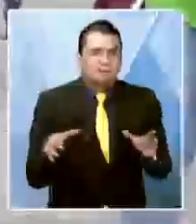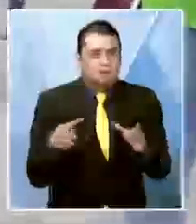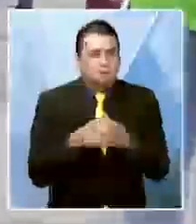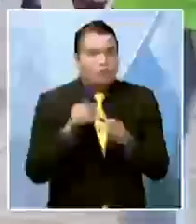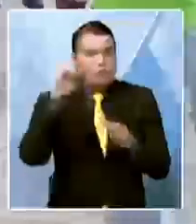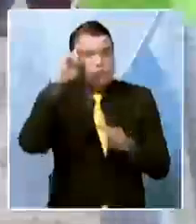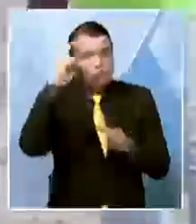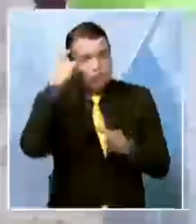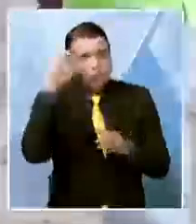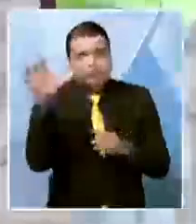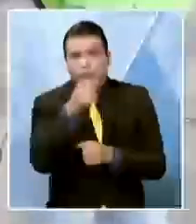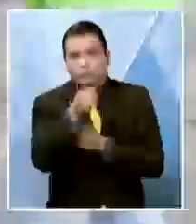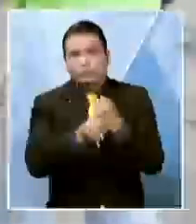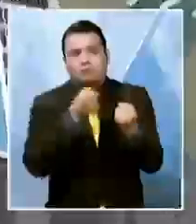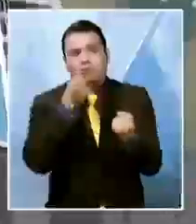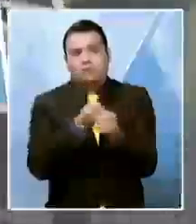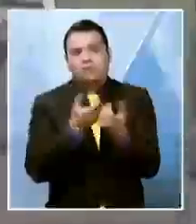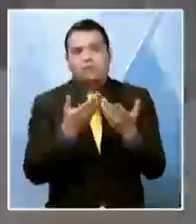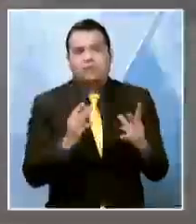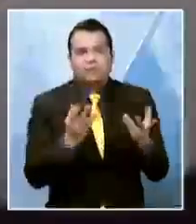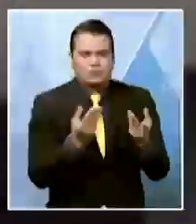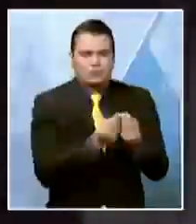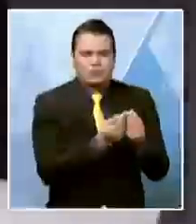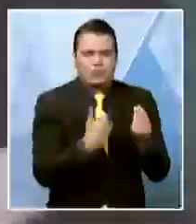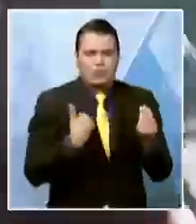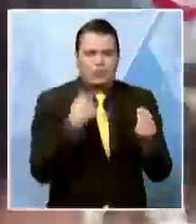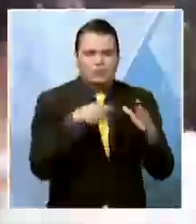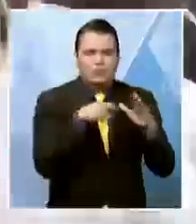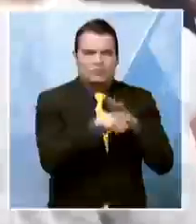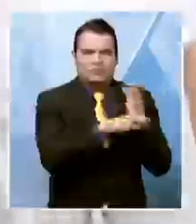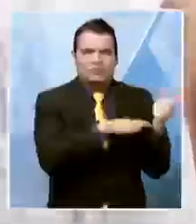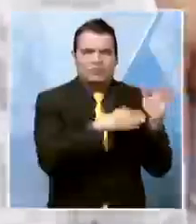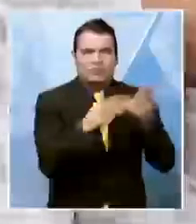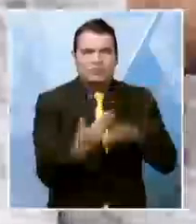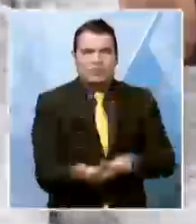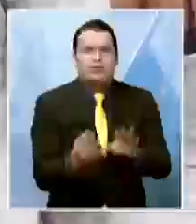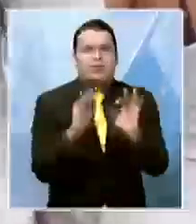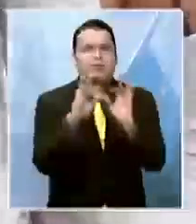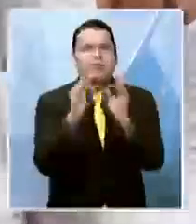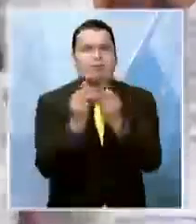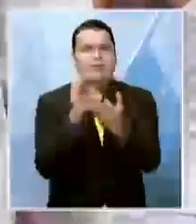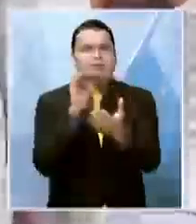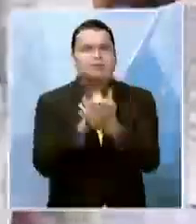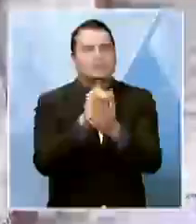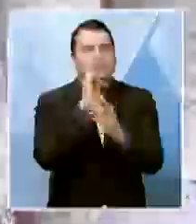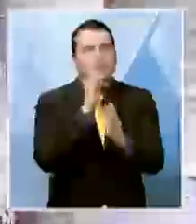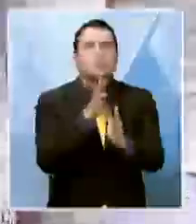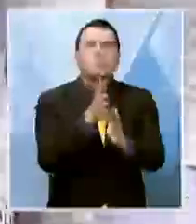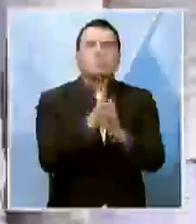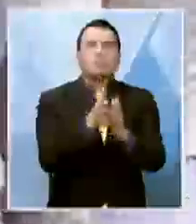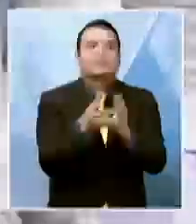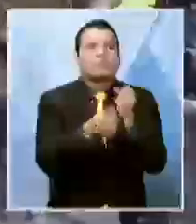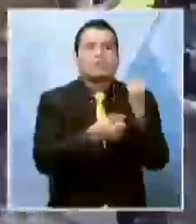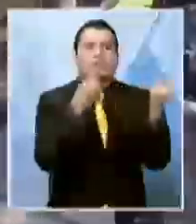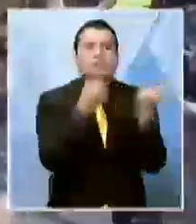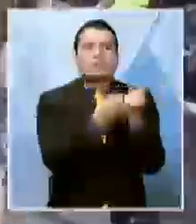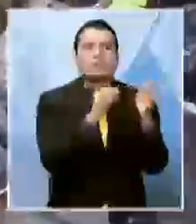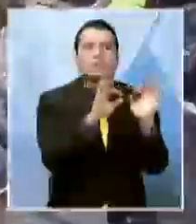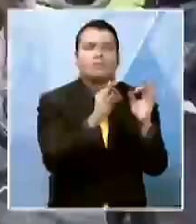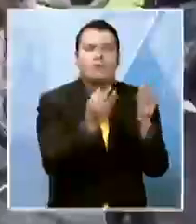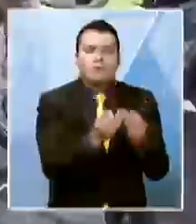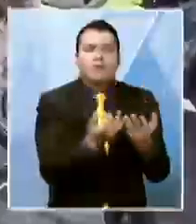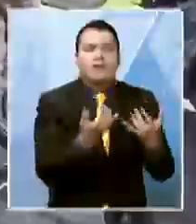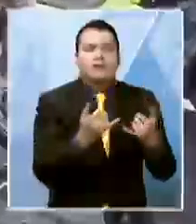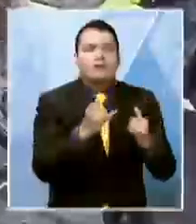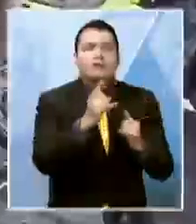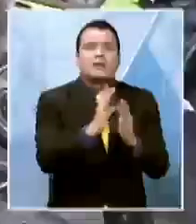institucionalidad. Con esta manifestación, familiares y amigos de los menores asesinados están pidiendo reparación, justicia